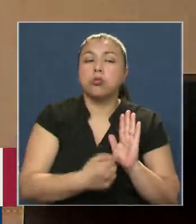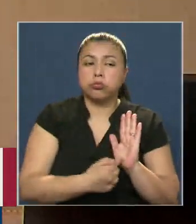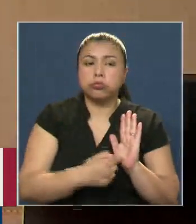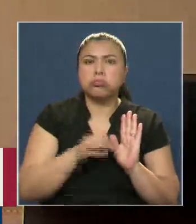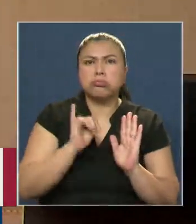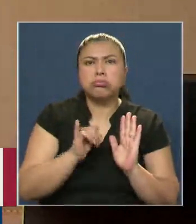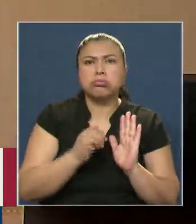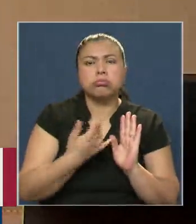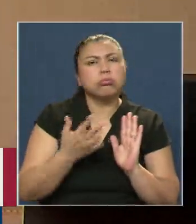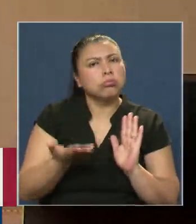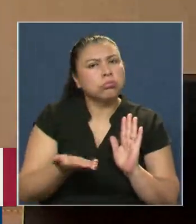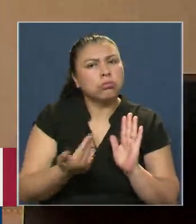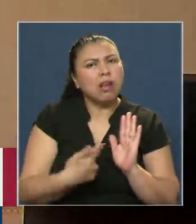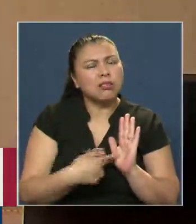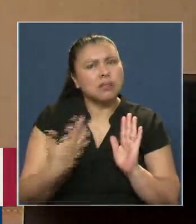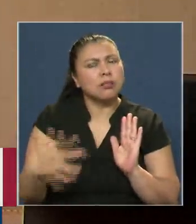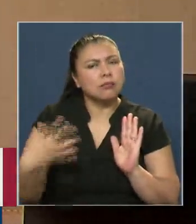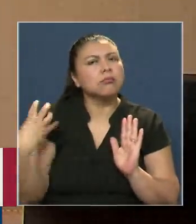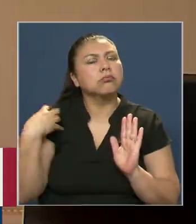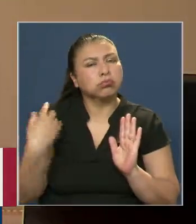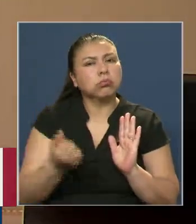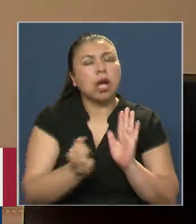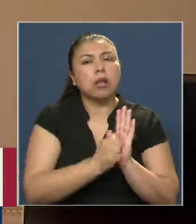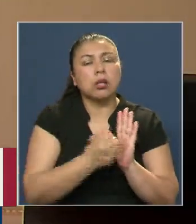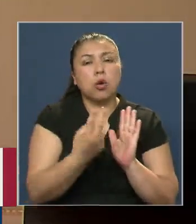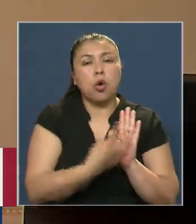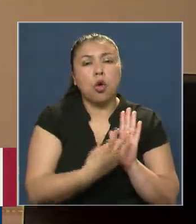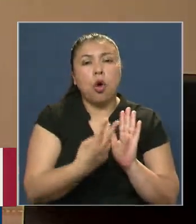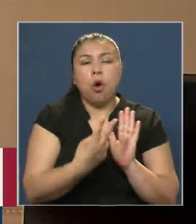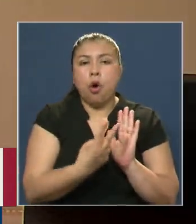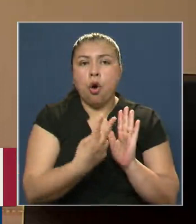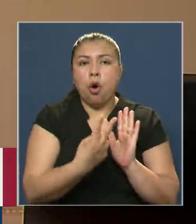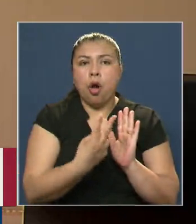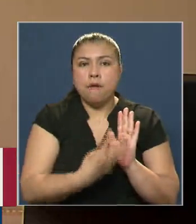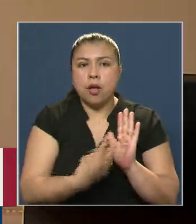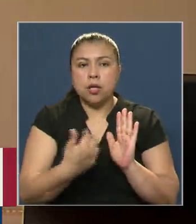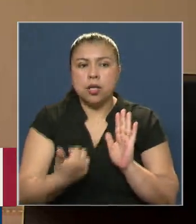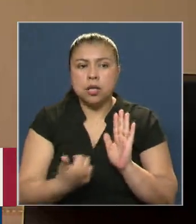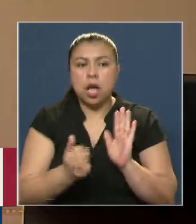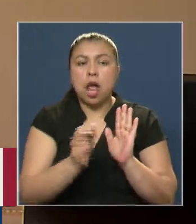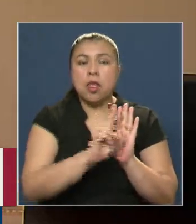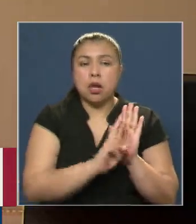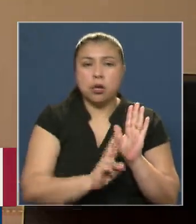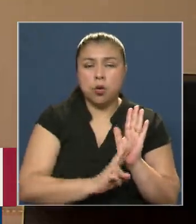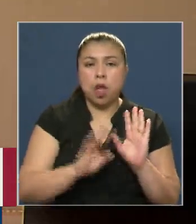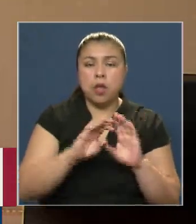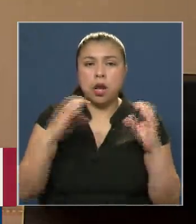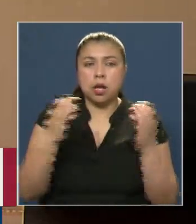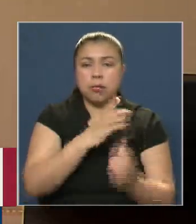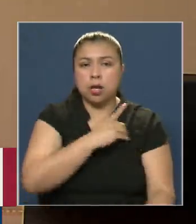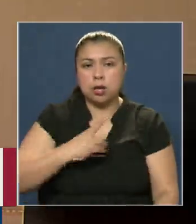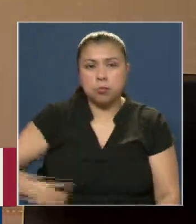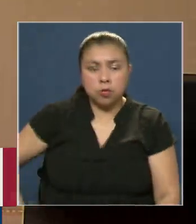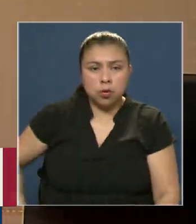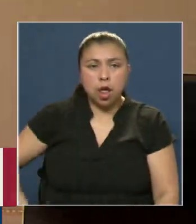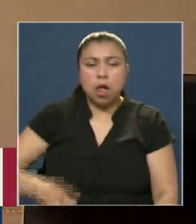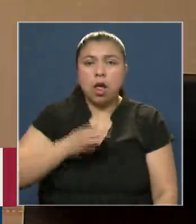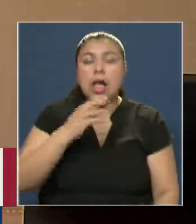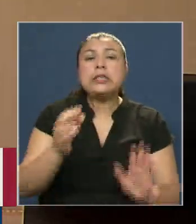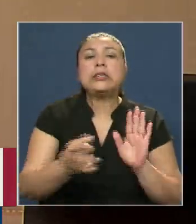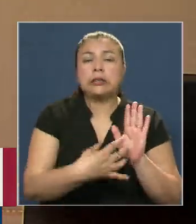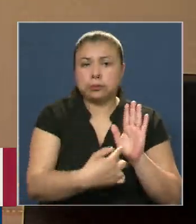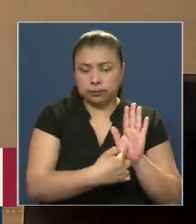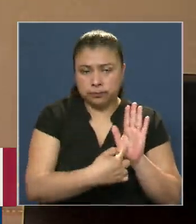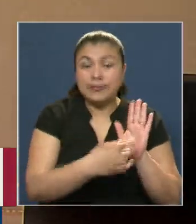excede ampliamente sus atribuciones. El artículo 226 del reglamento de la Cámara de Diputados establece que